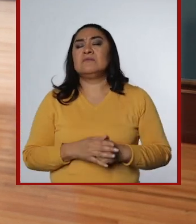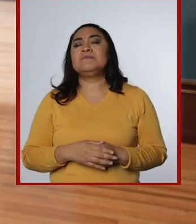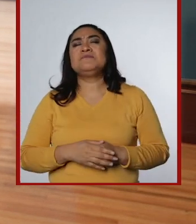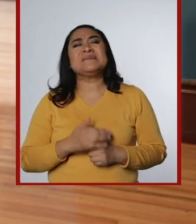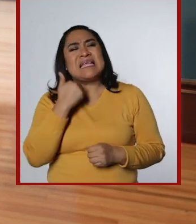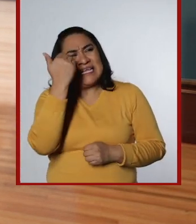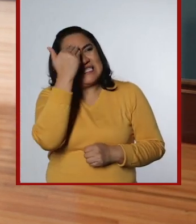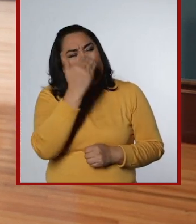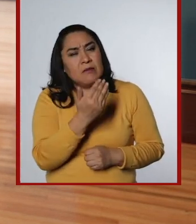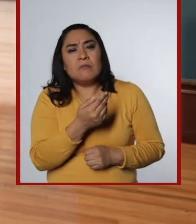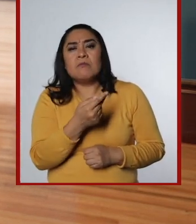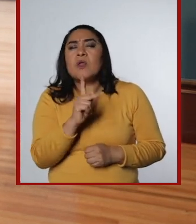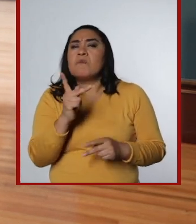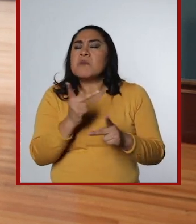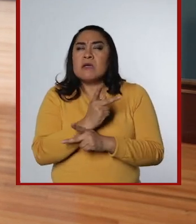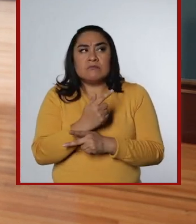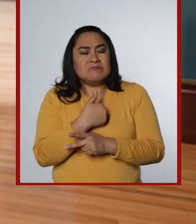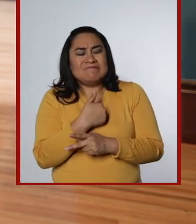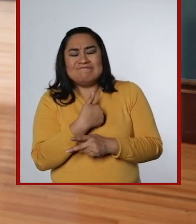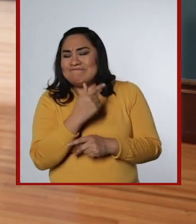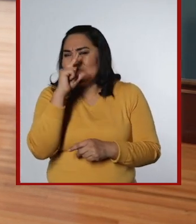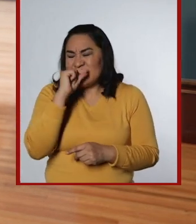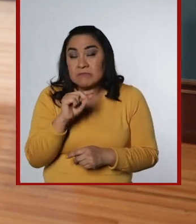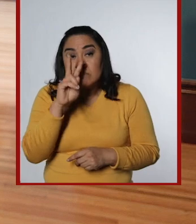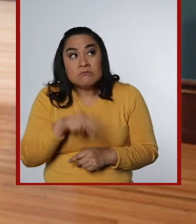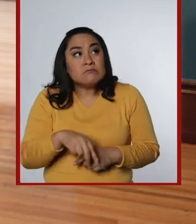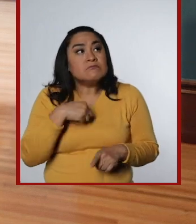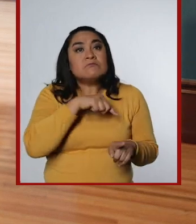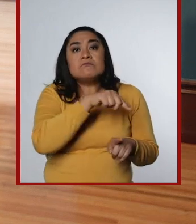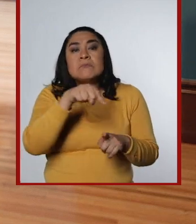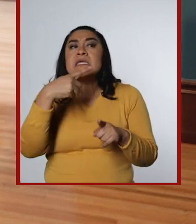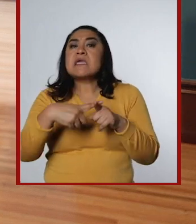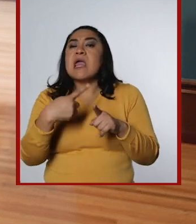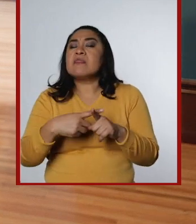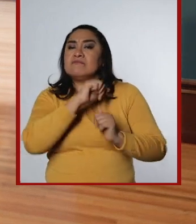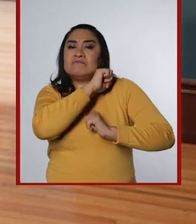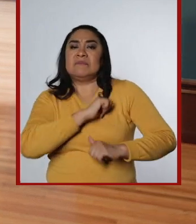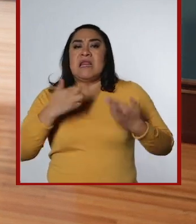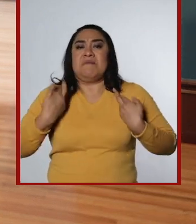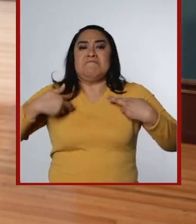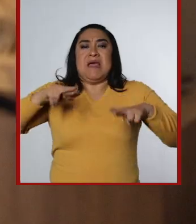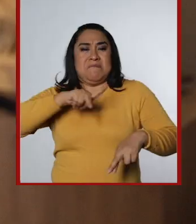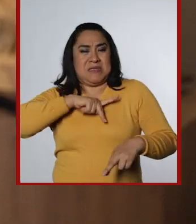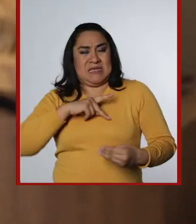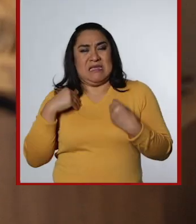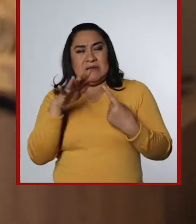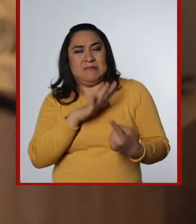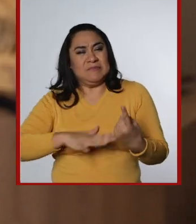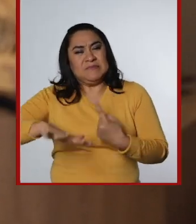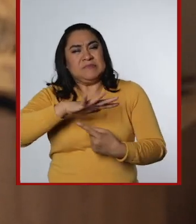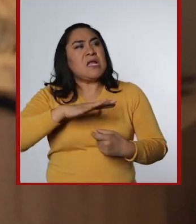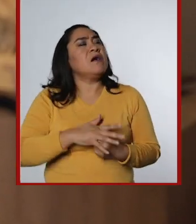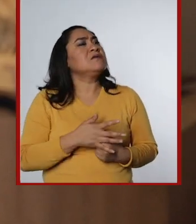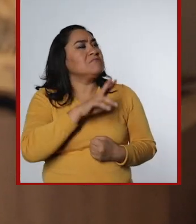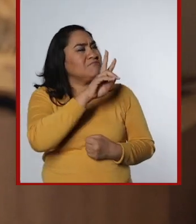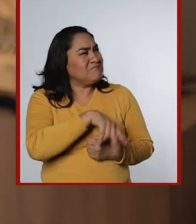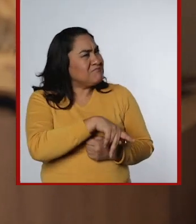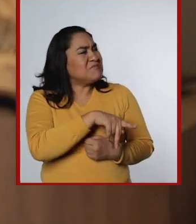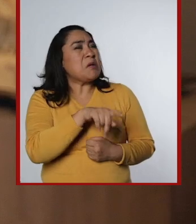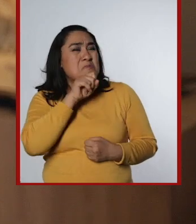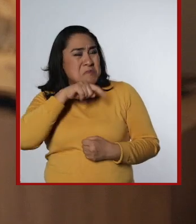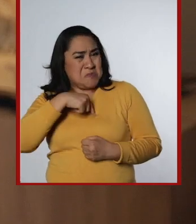propuesta. ¿Pero sabes qué me pasó? Me quedé con las ganas porque no tenía ni idea de quiénes eran. Ahora que lo mencionas, yo tampoco